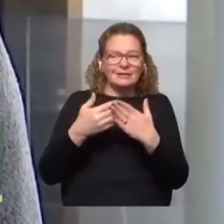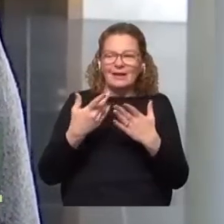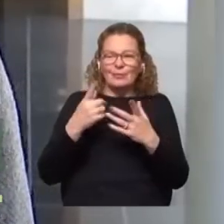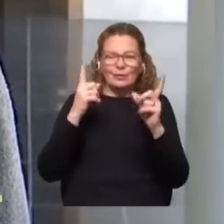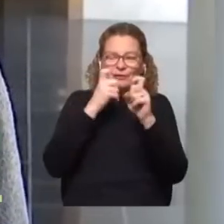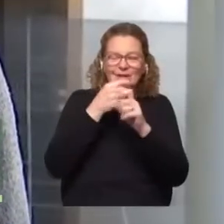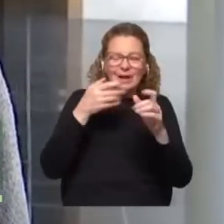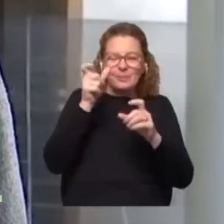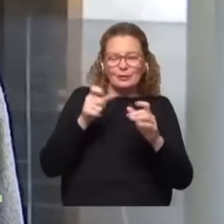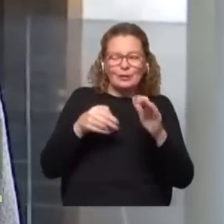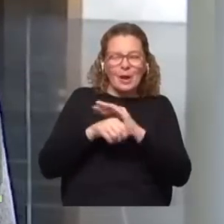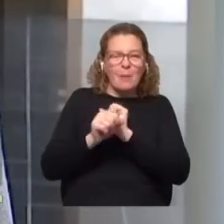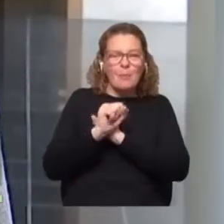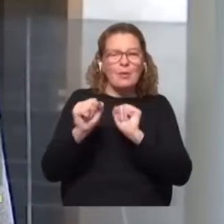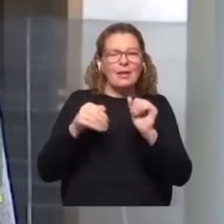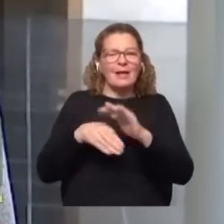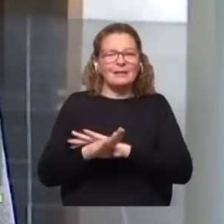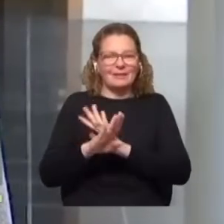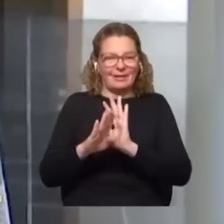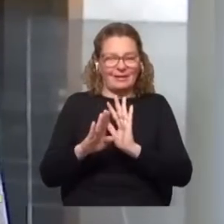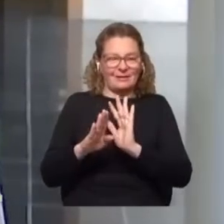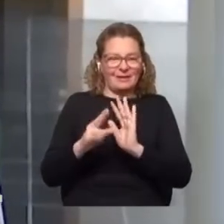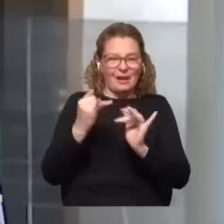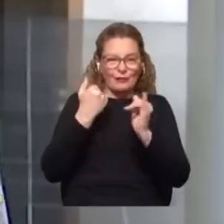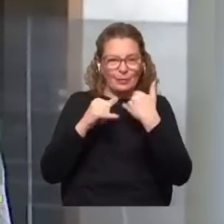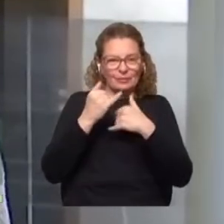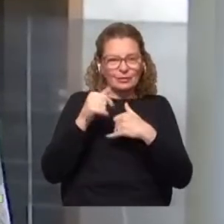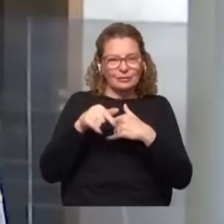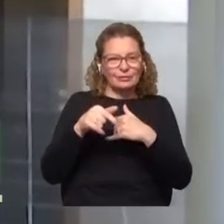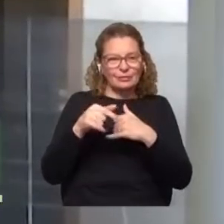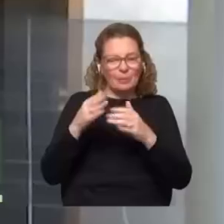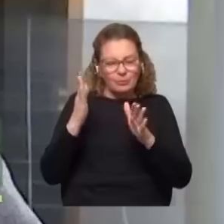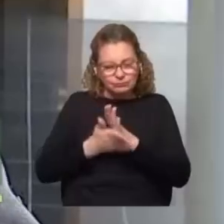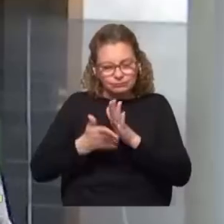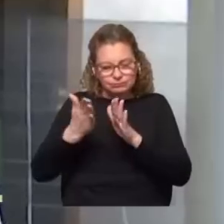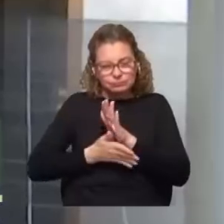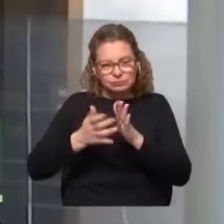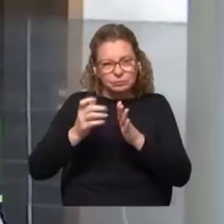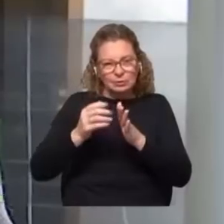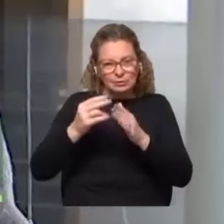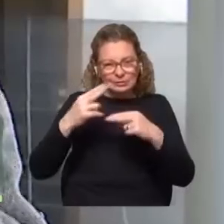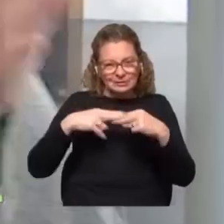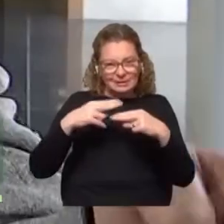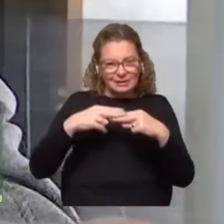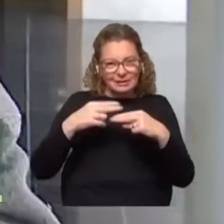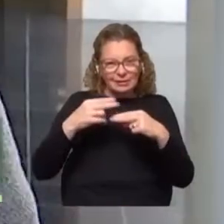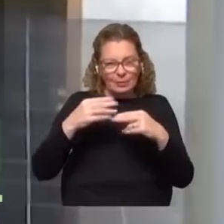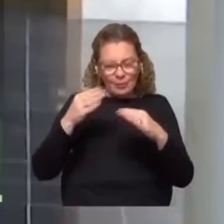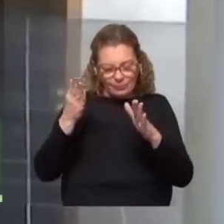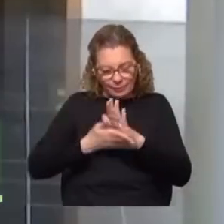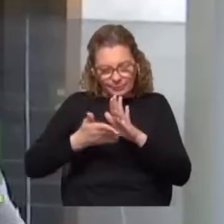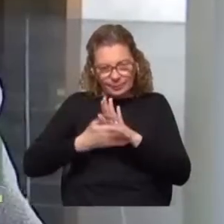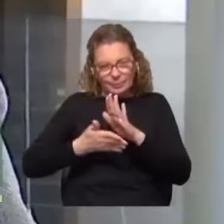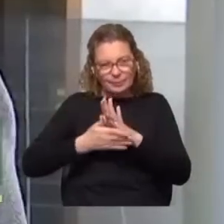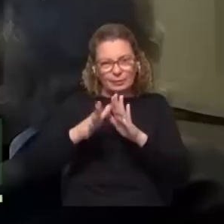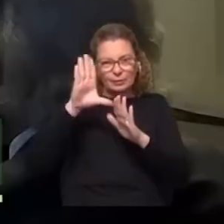este Y entonces en este momento estamos haciendo eso un inventario estamos detrás de un inventario de